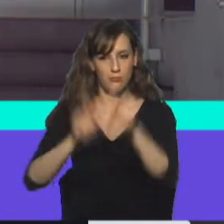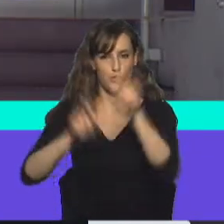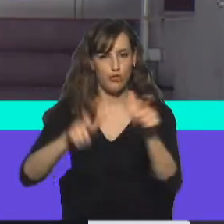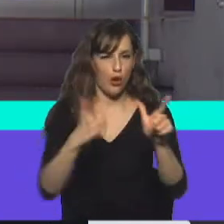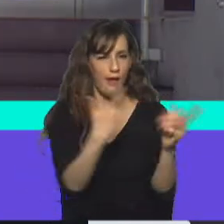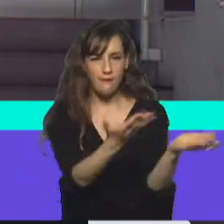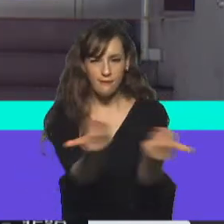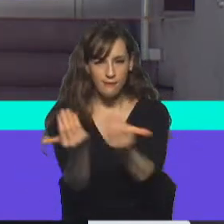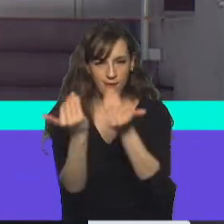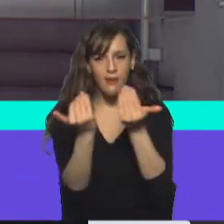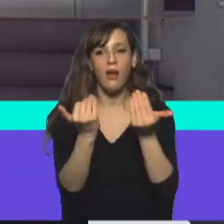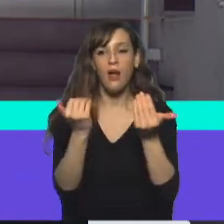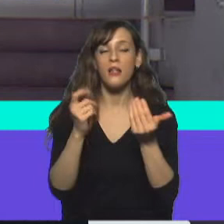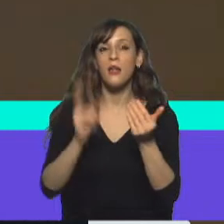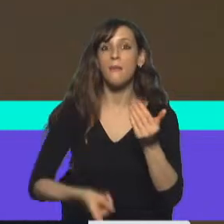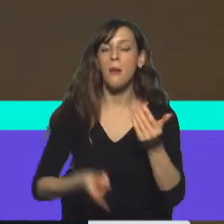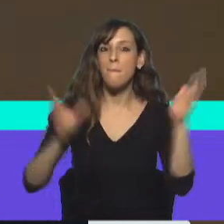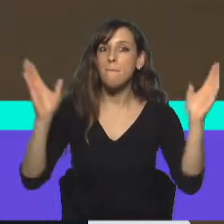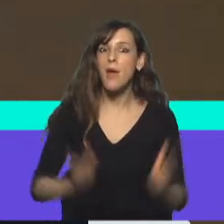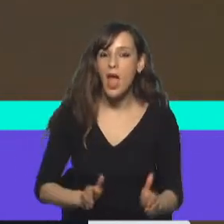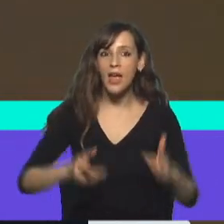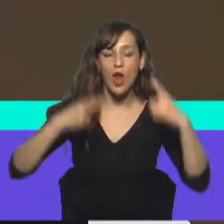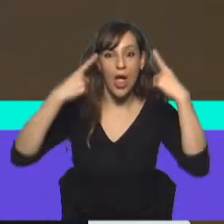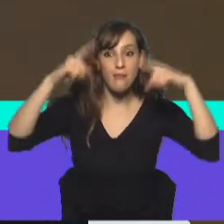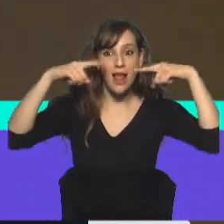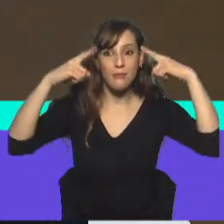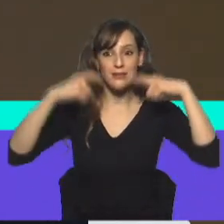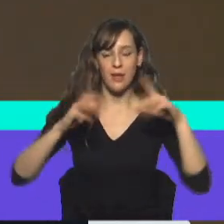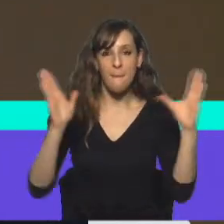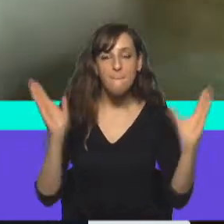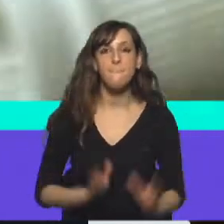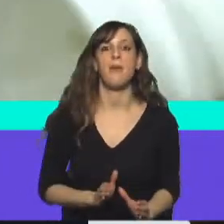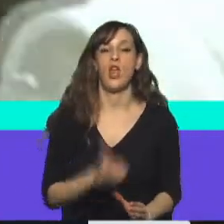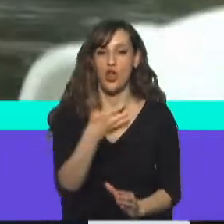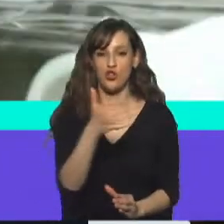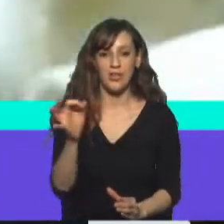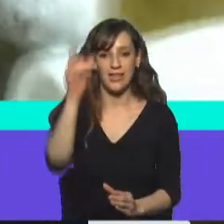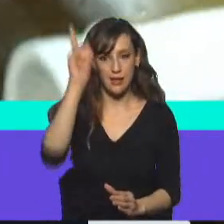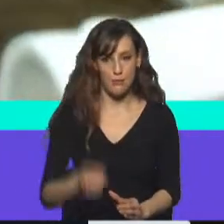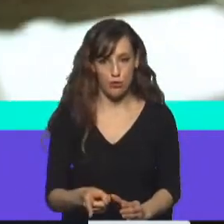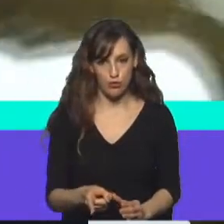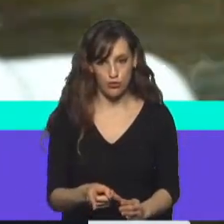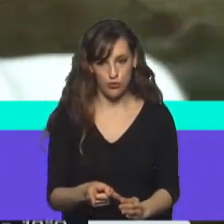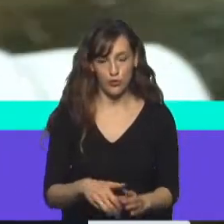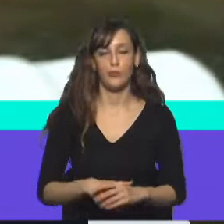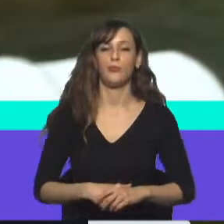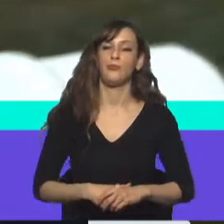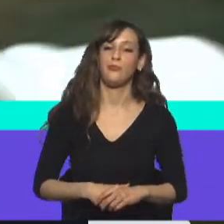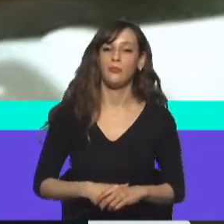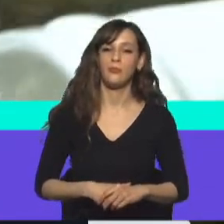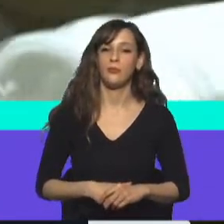y una reducción del número de crisis a un 60% en los pacientes con epilepsia tratados con